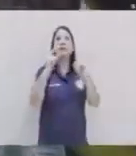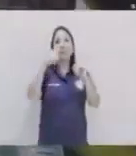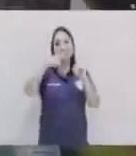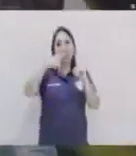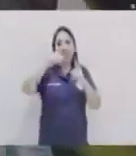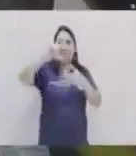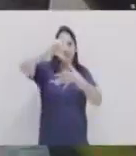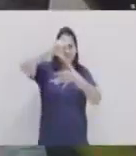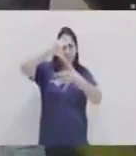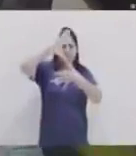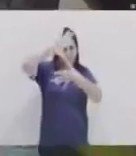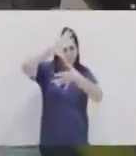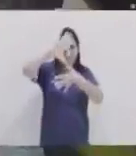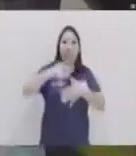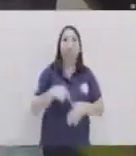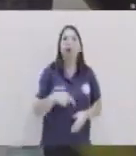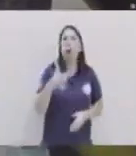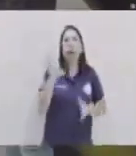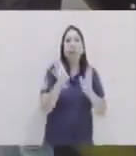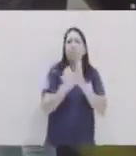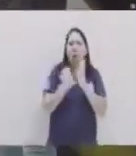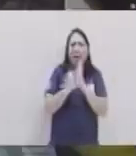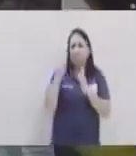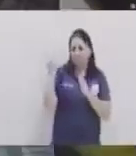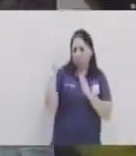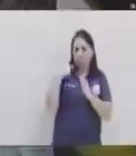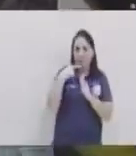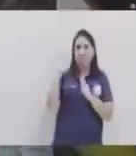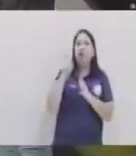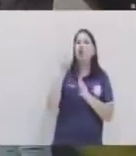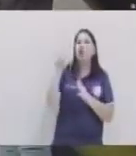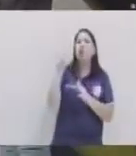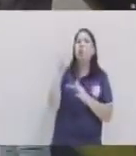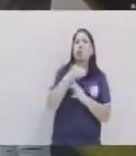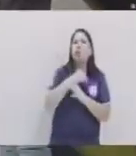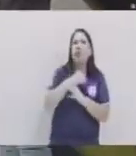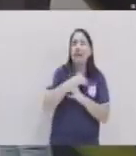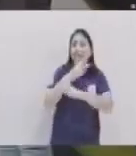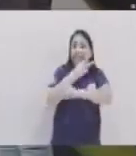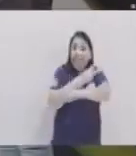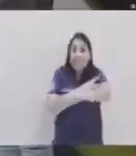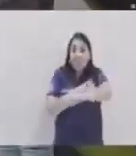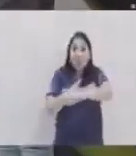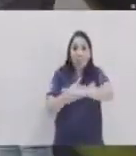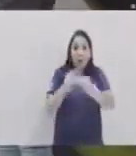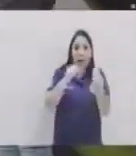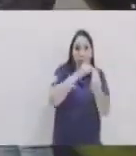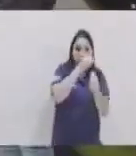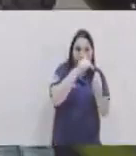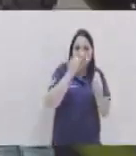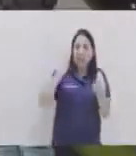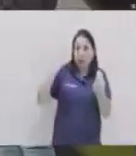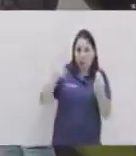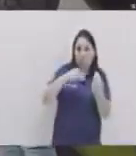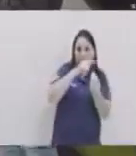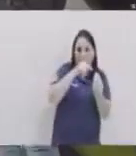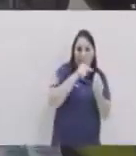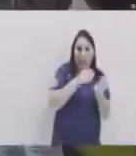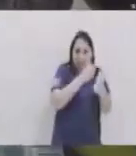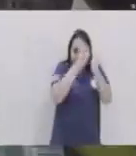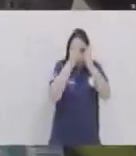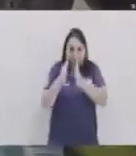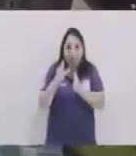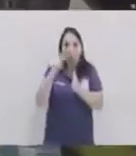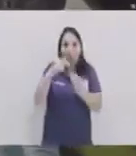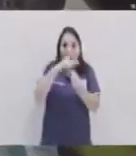quisieras pasar la historia de tu familia a las otras generaciones, ¿qué recursos usarías? Bueno, yo creo que si